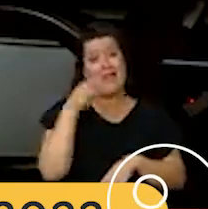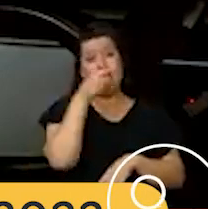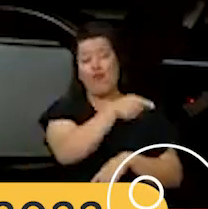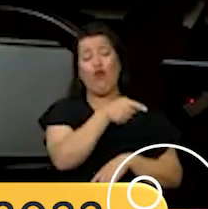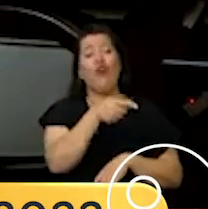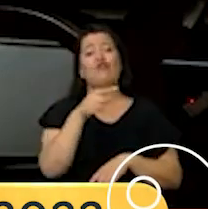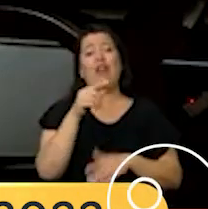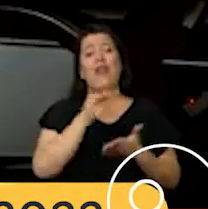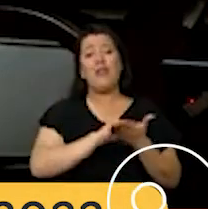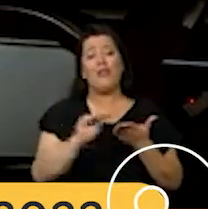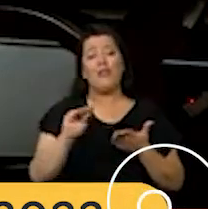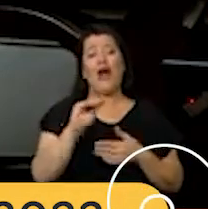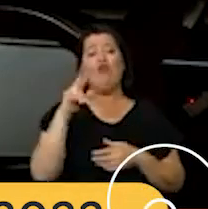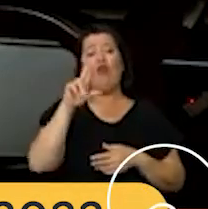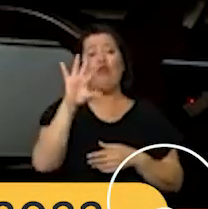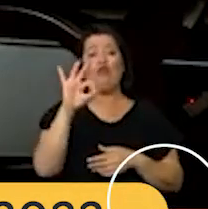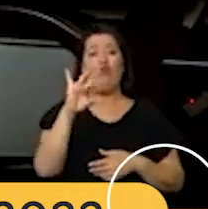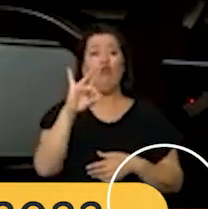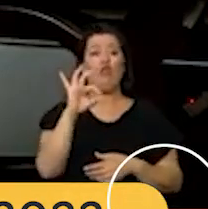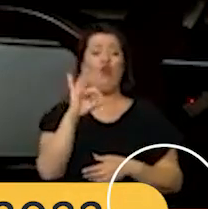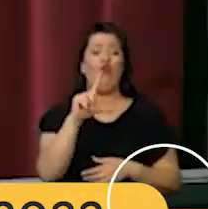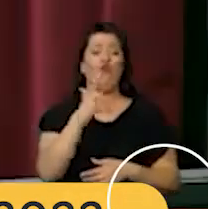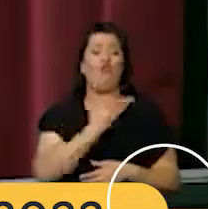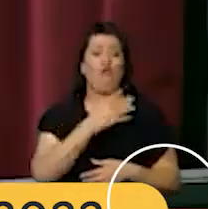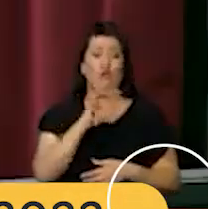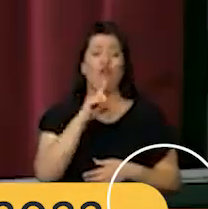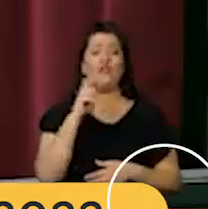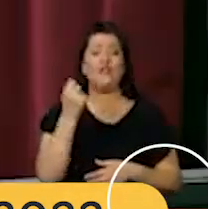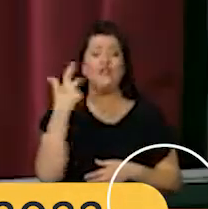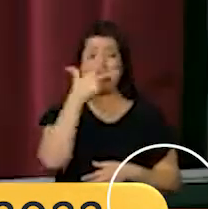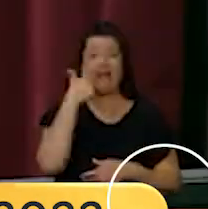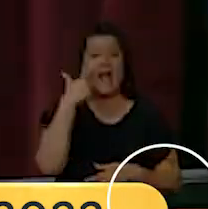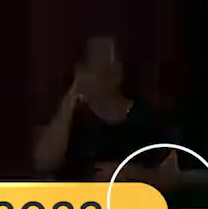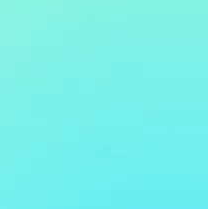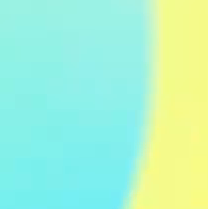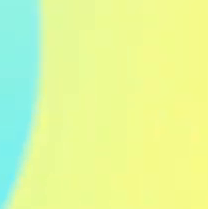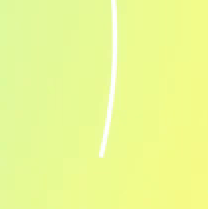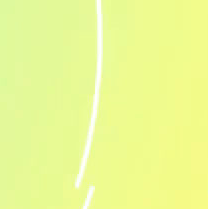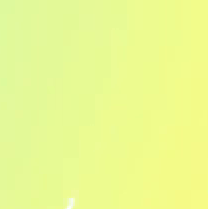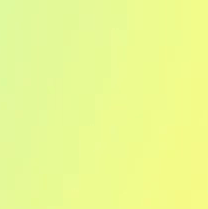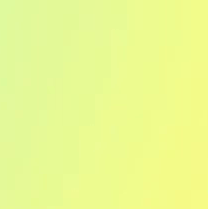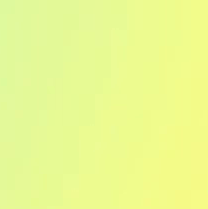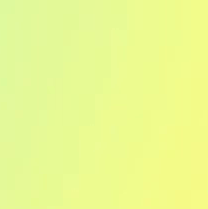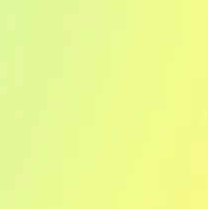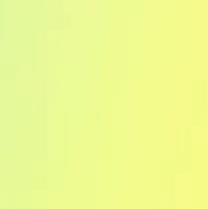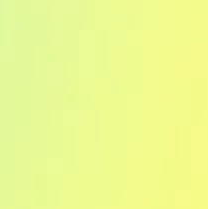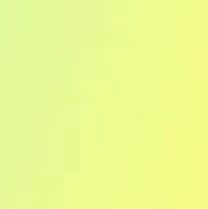Rodolfo Taylade. Gracias, Presidenta. Gracias, diputado Ritondo.